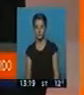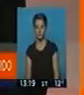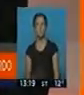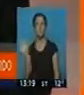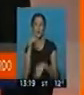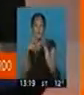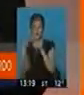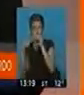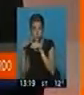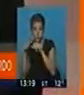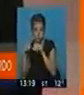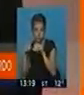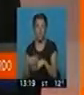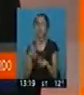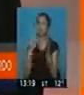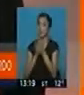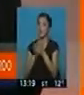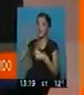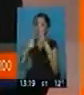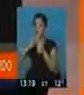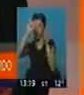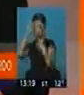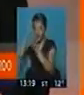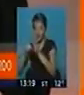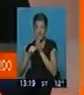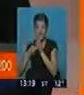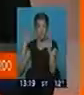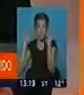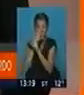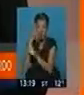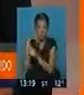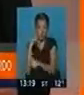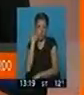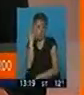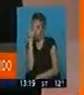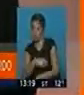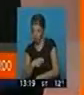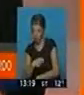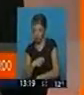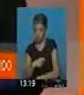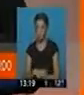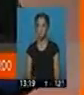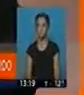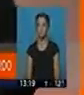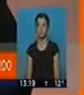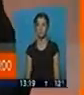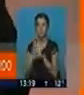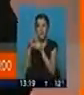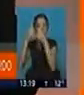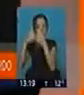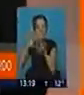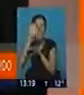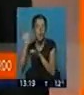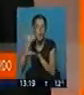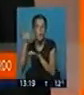a la competencia externa. El tema de la competencia externa pasó a ser un problema que antes no lo era, o por lo menos no lo era en ese nivel, y ahí empezaron a surgir